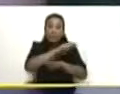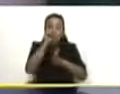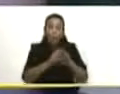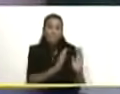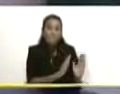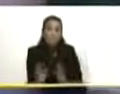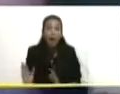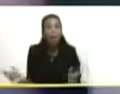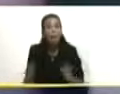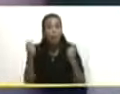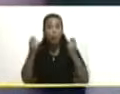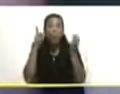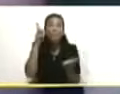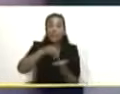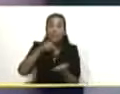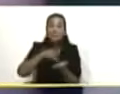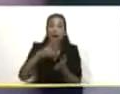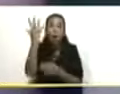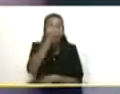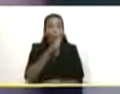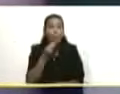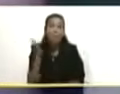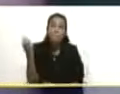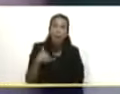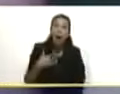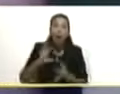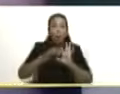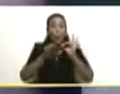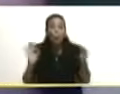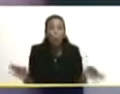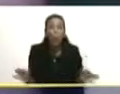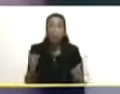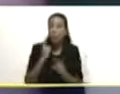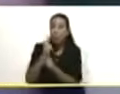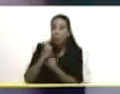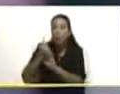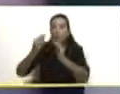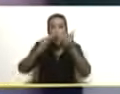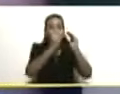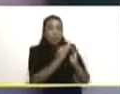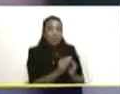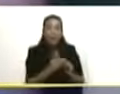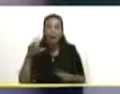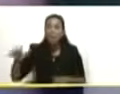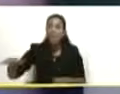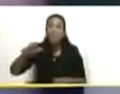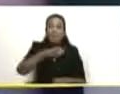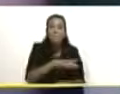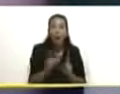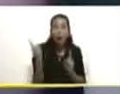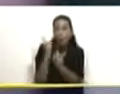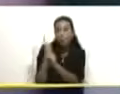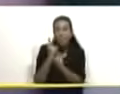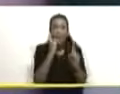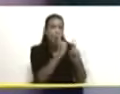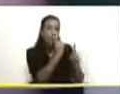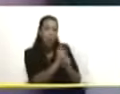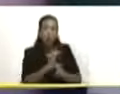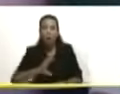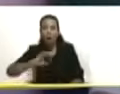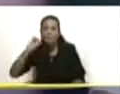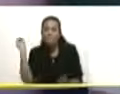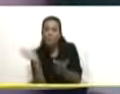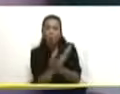que bueno, impulsará la participación de jóvenes en los juegos deportivos, en los juegos comunales, con cada uno de los deportes, pelotique